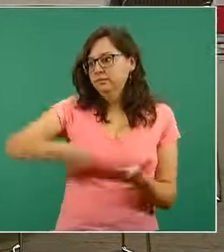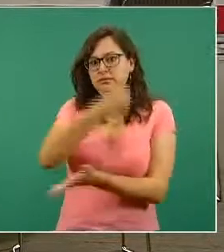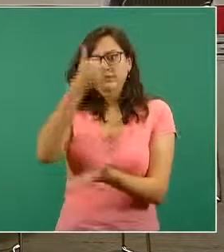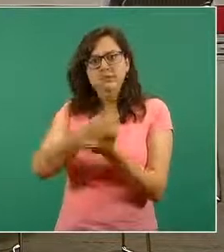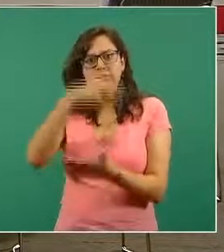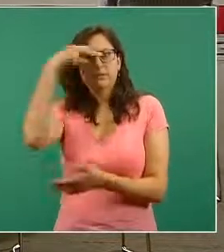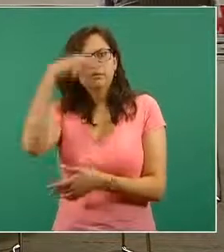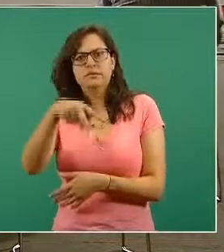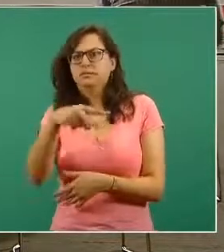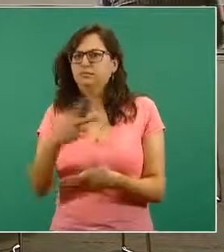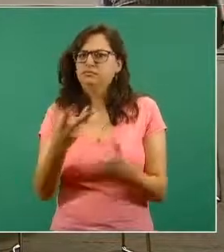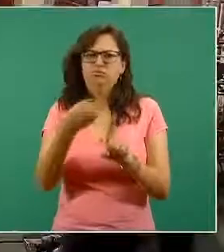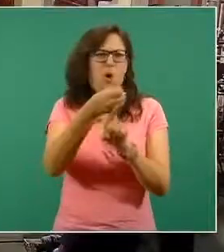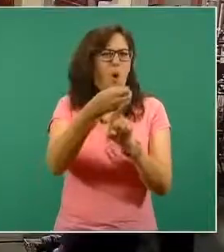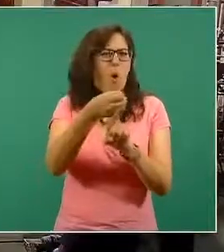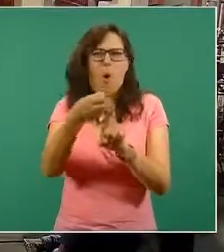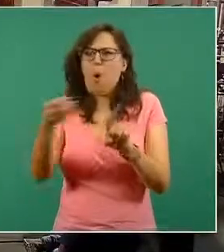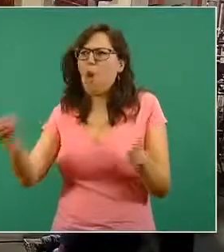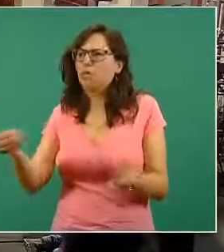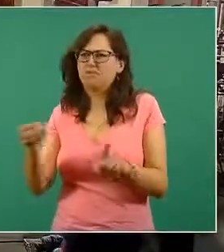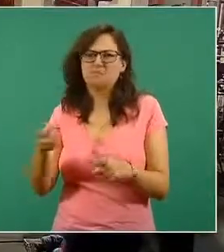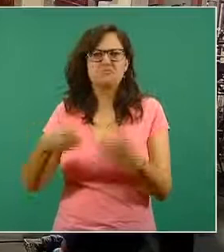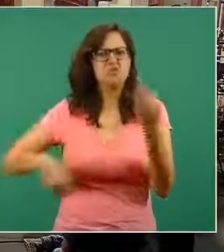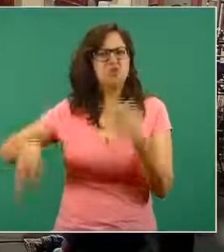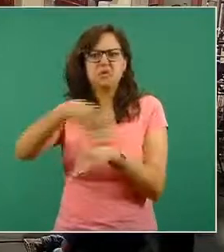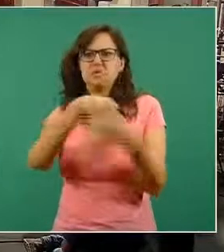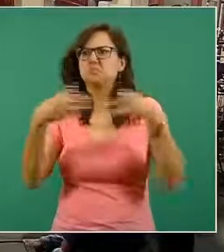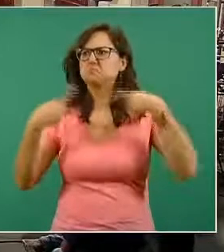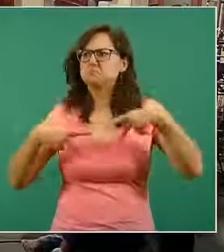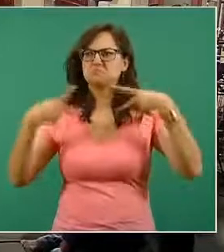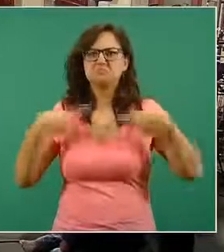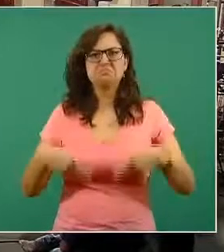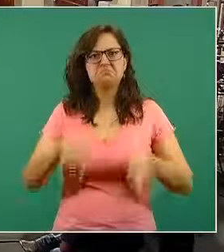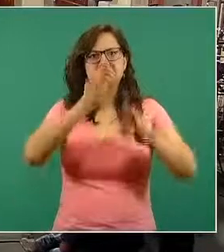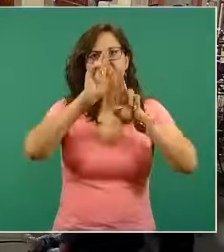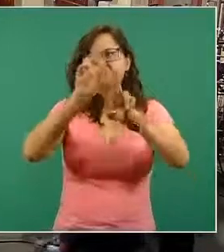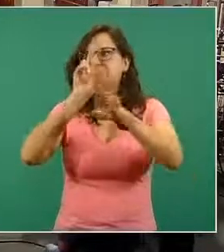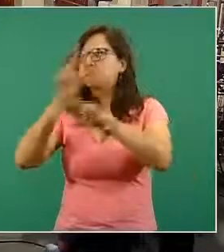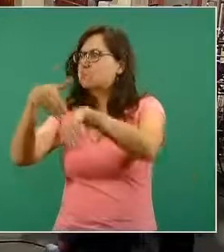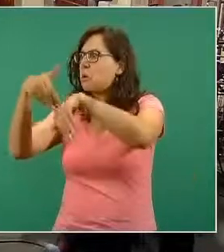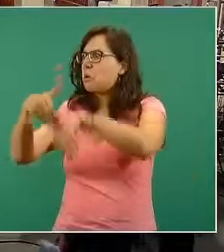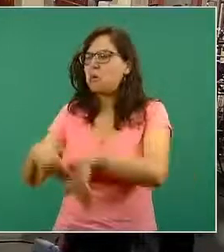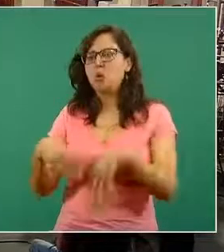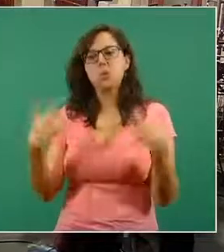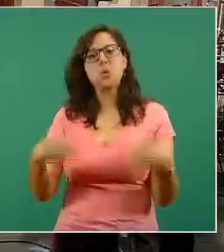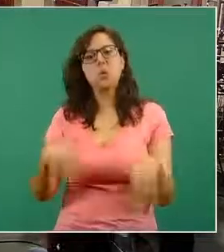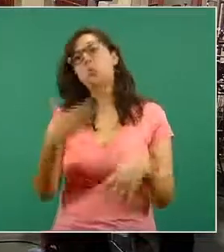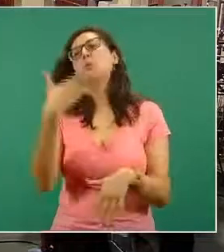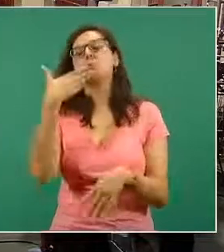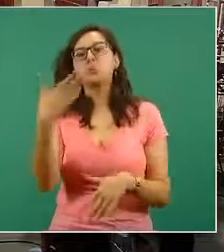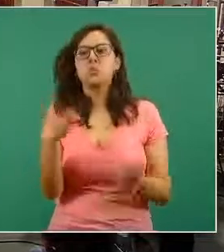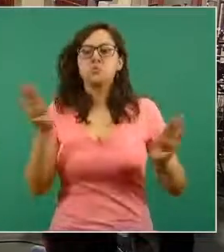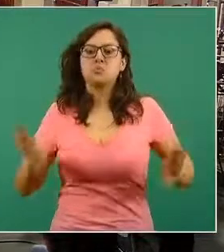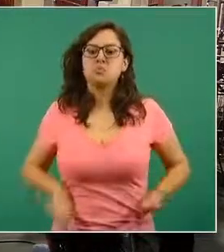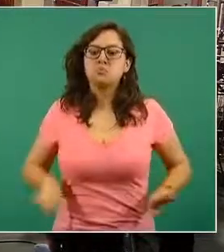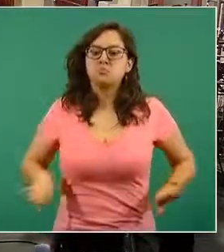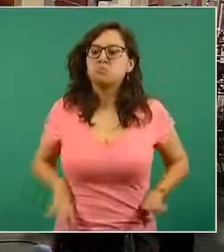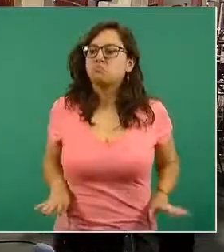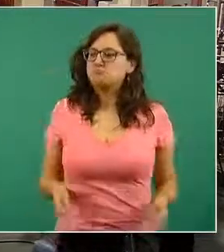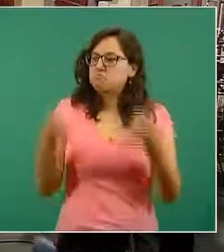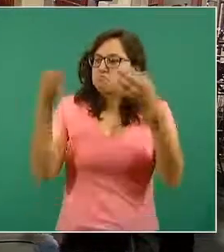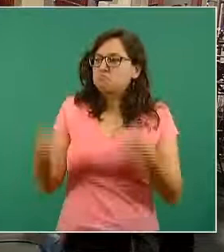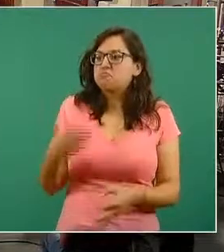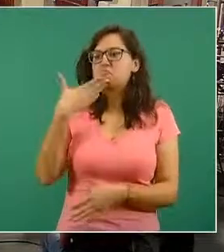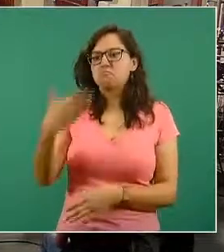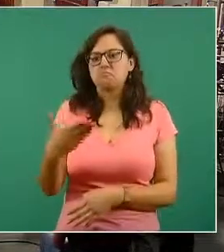orden por alcaldías, y creemos que eso debe ser la conducta generalizada, y estoy seguro que lo es en la gran mayoría de